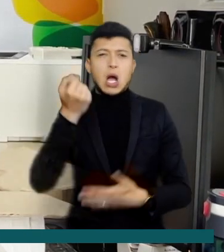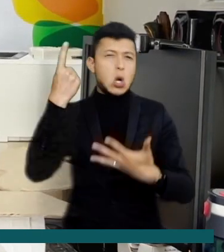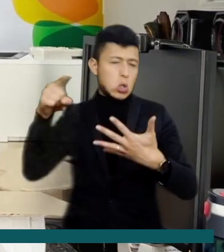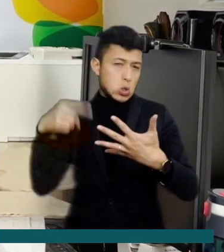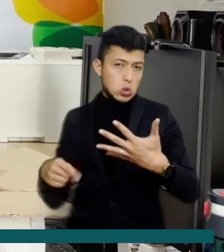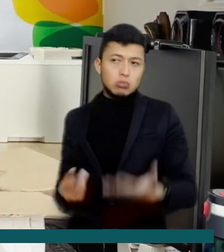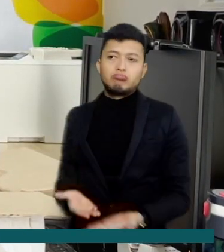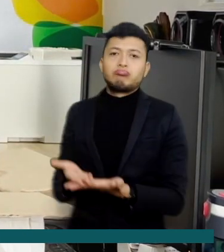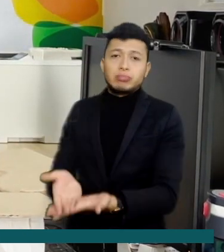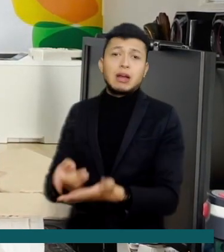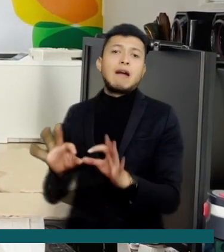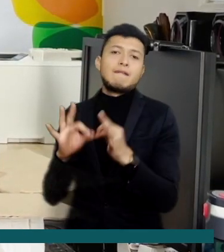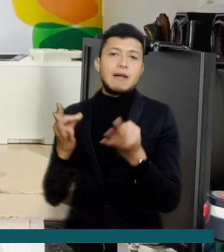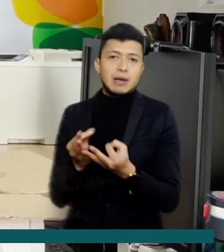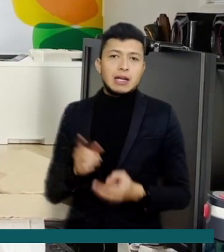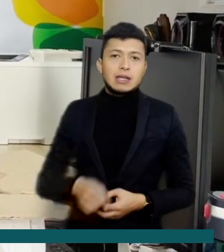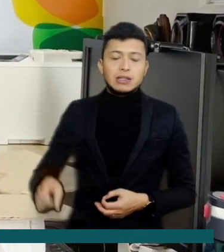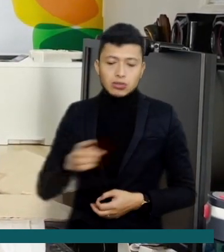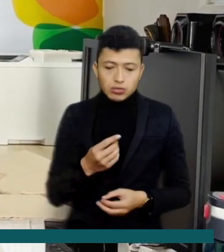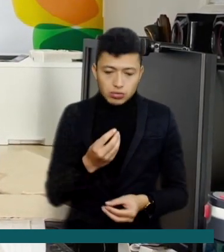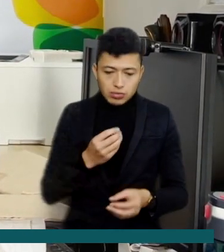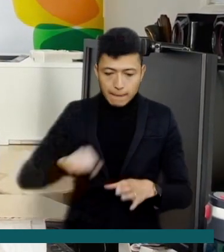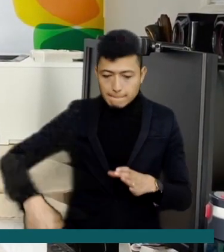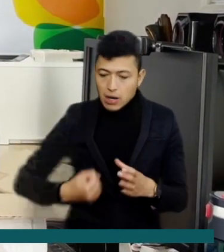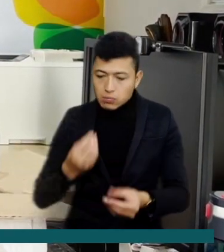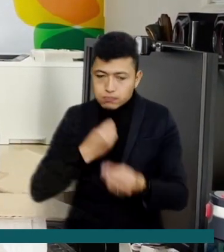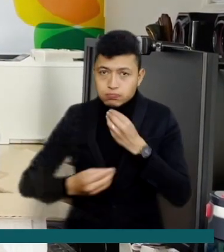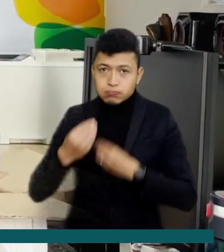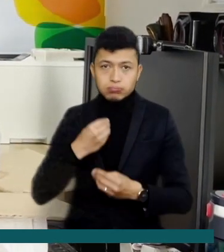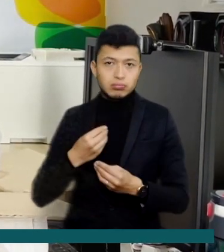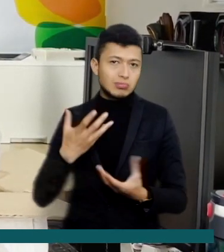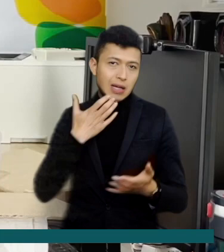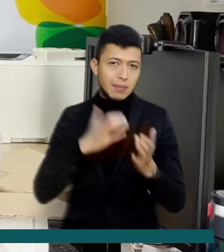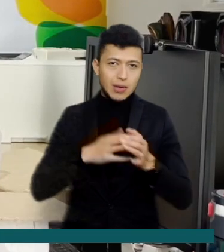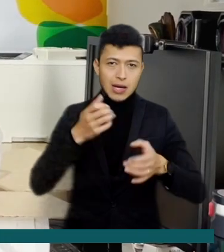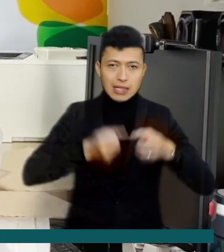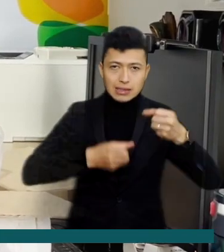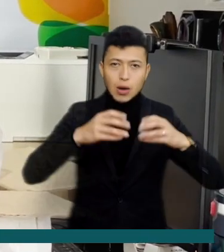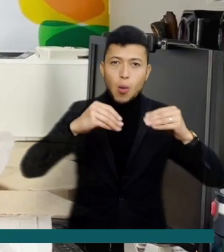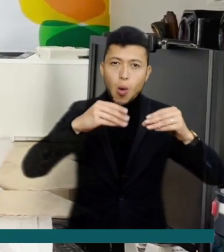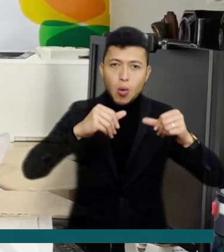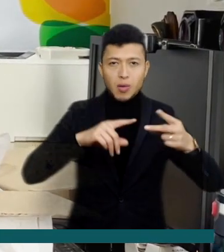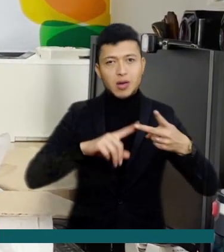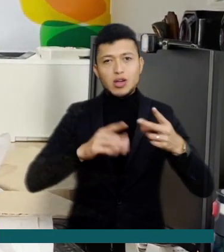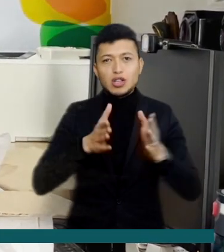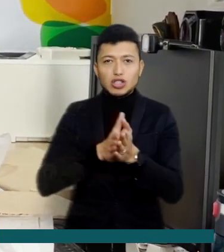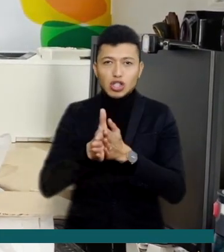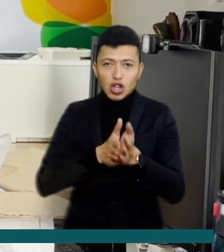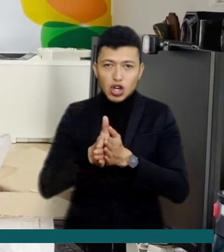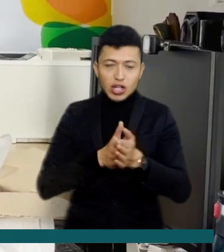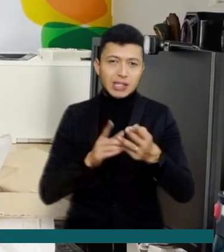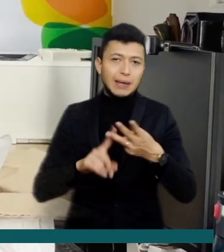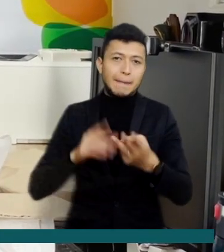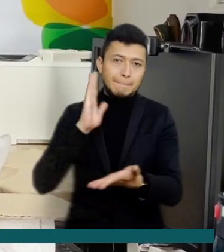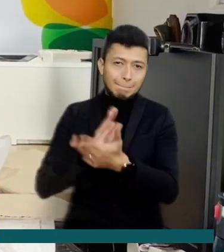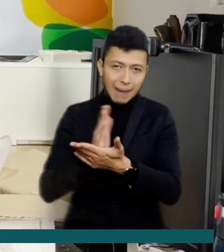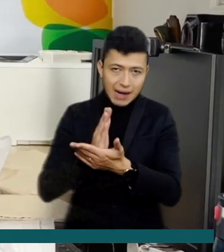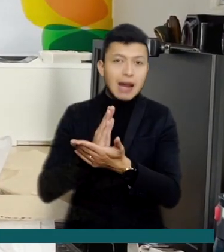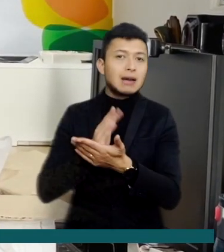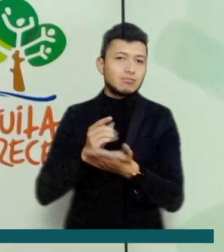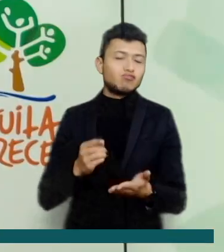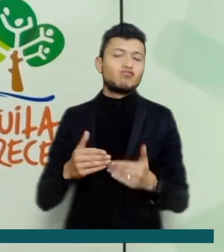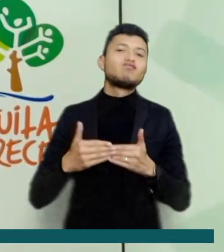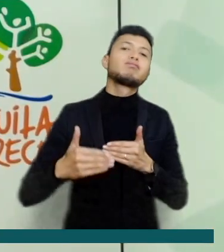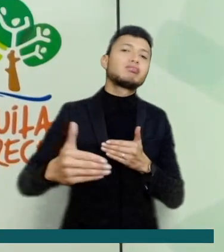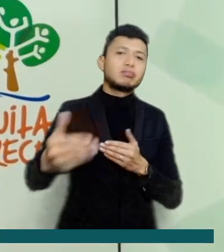las familias damnificadas pueden encontrar diferentes productos no perecederos como leche en polvo, chocolate y